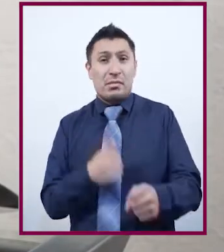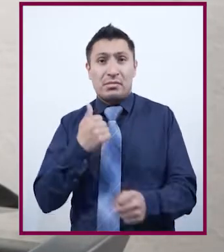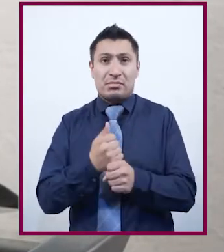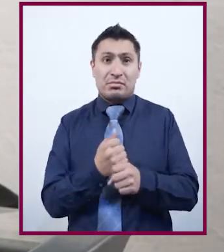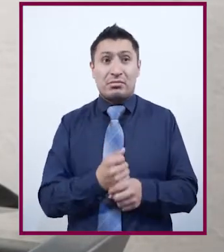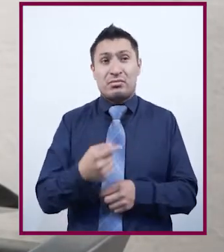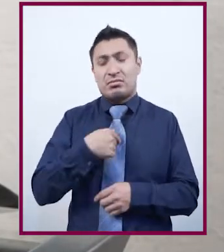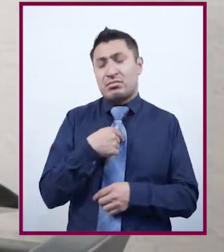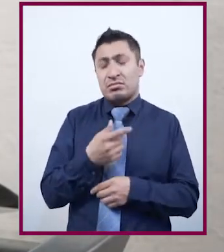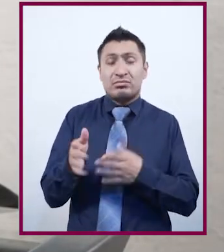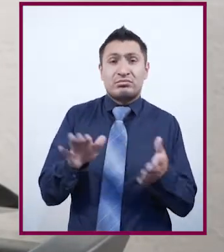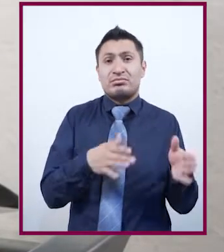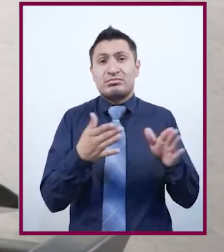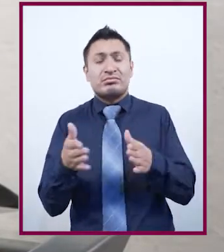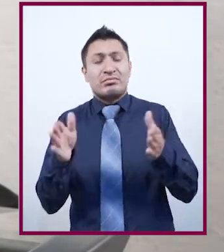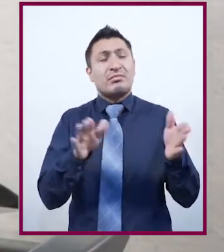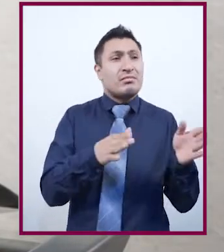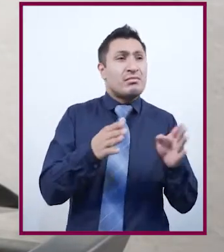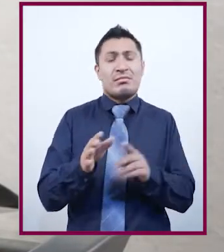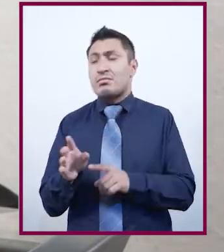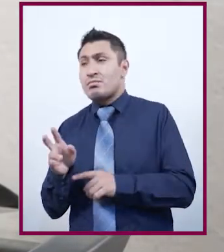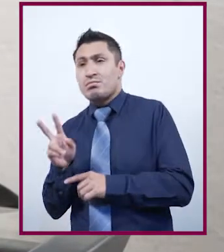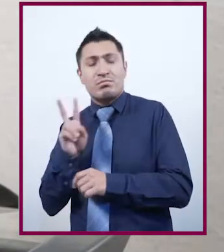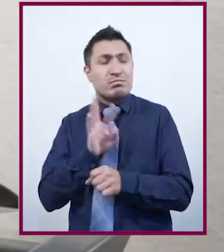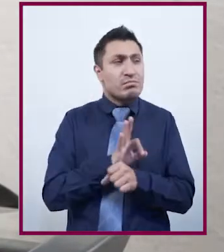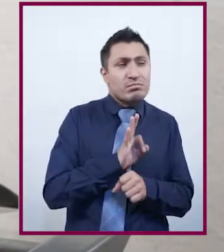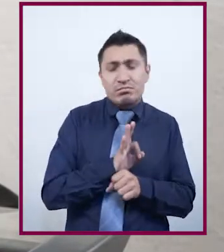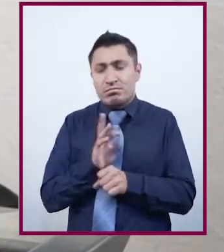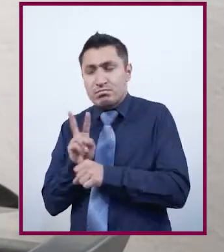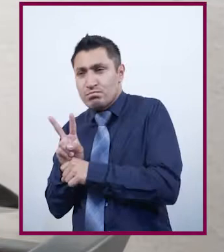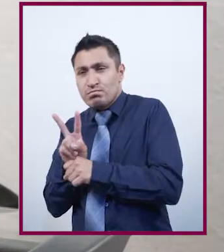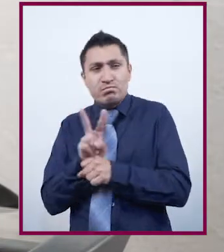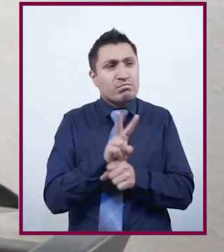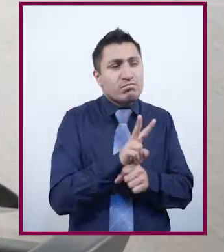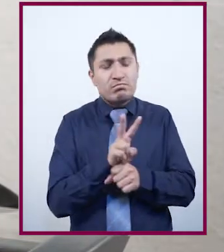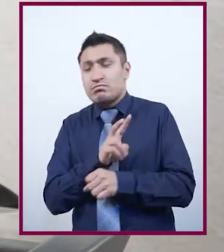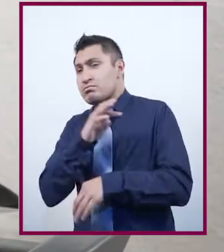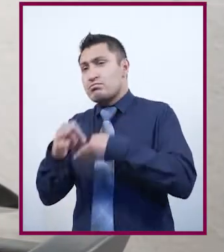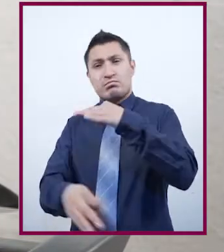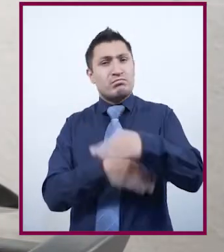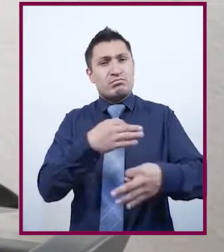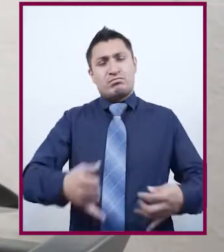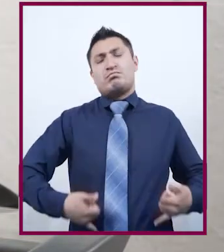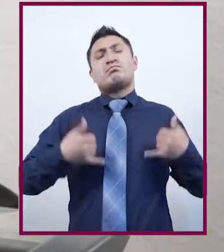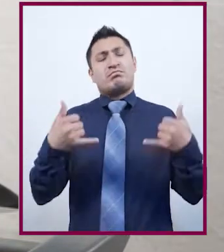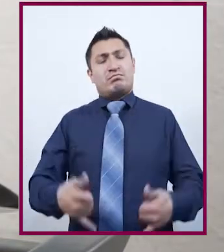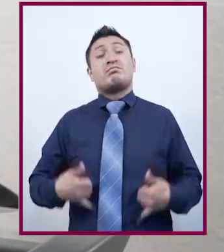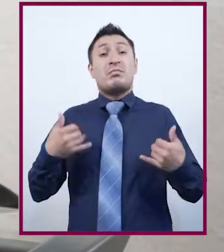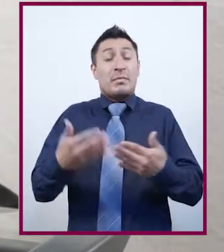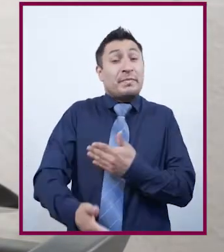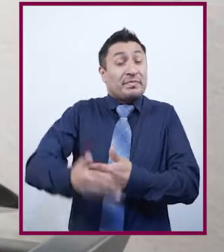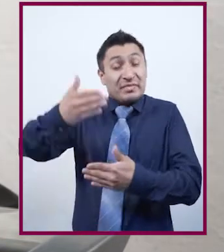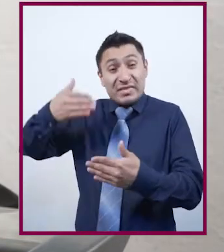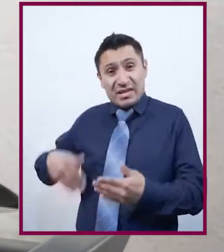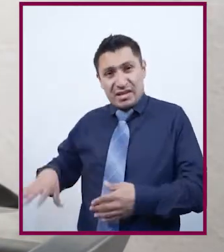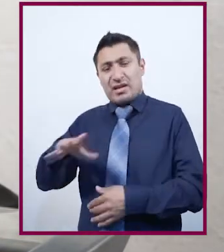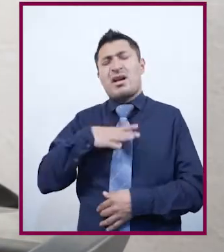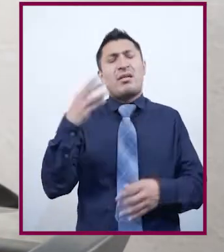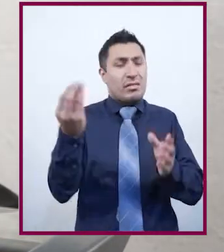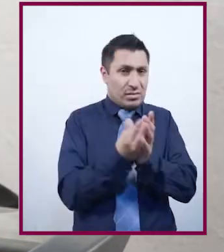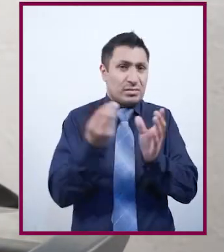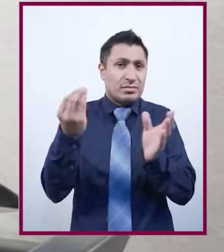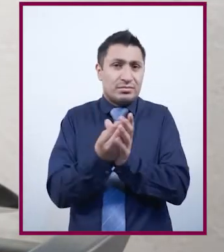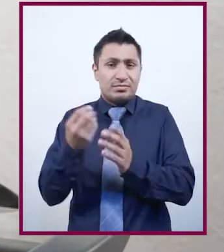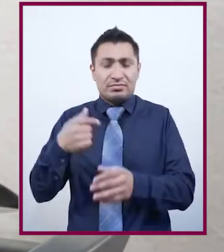años. Anduve con la gavilla ahí de merodeadores. Éramos todos muy jóvenes. Antes de eso